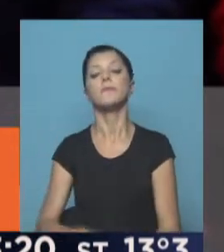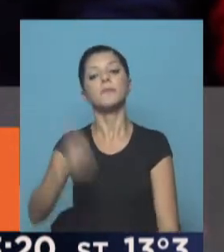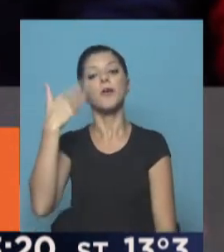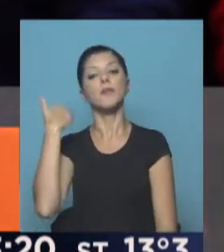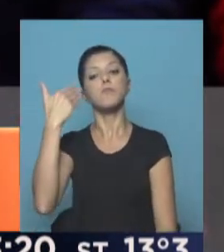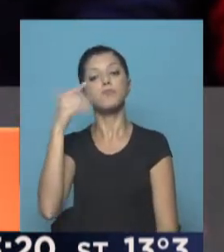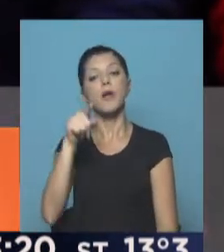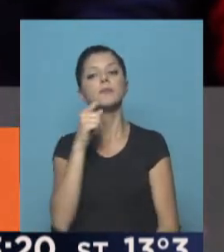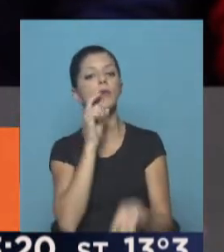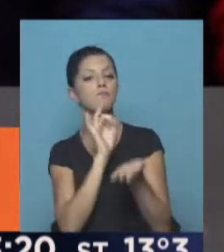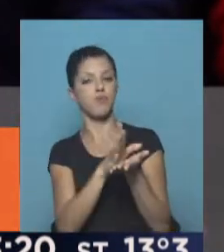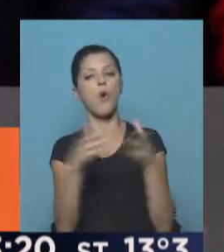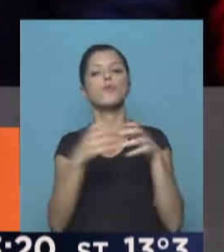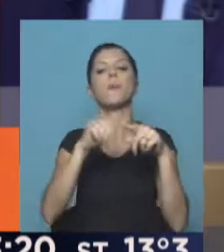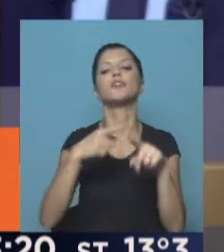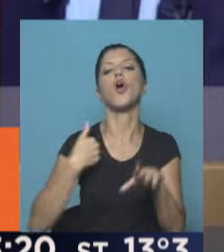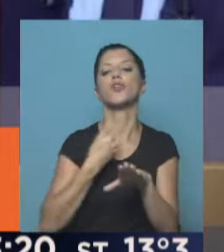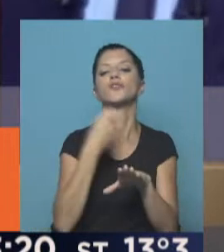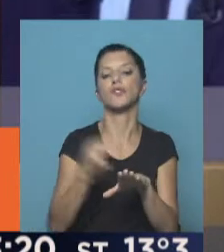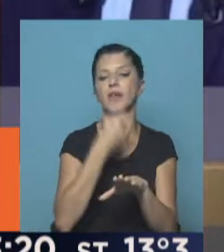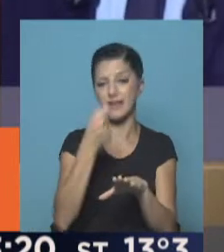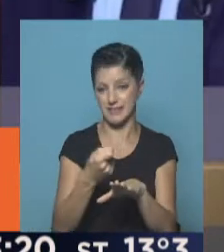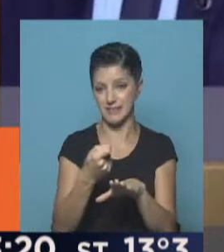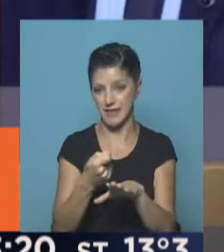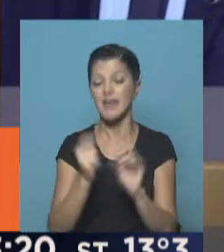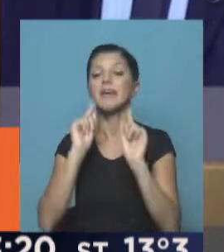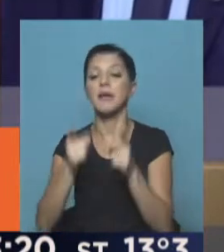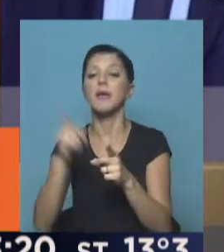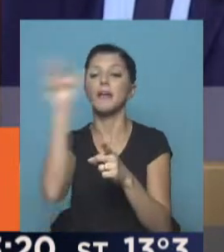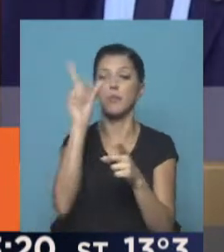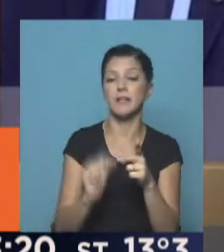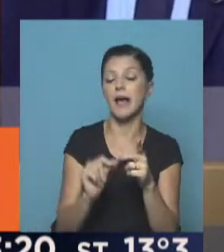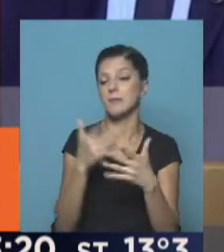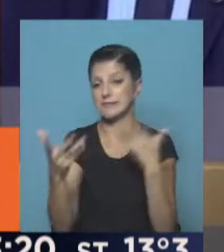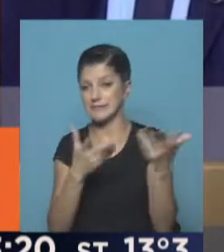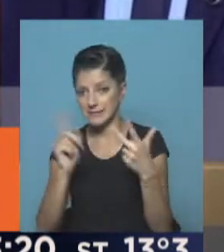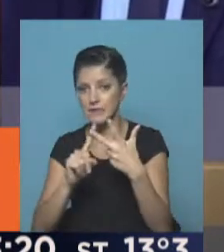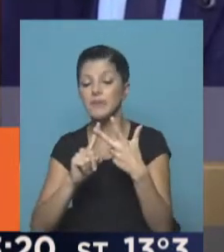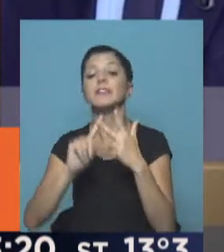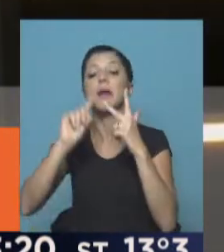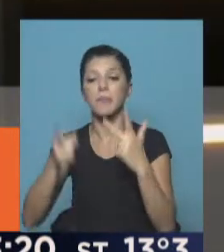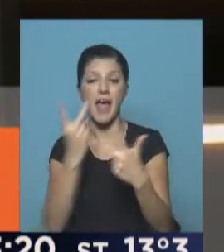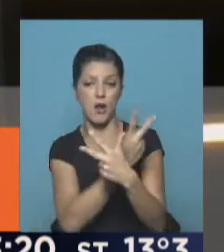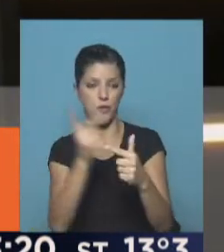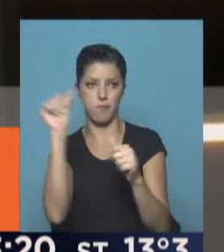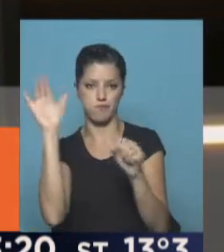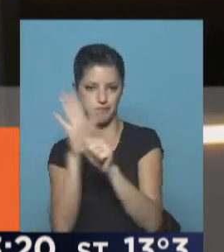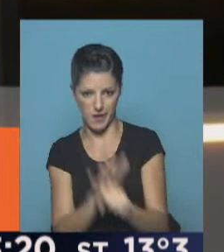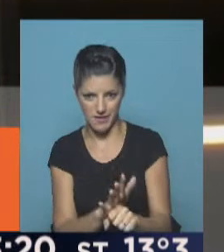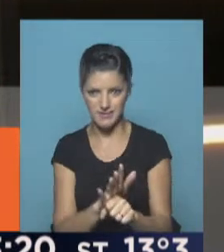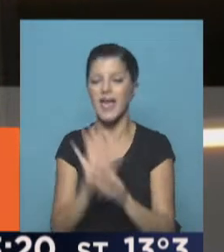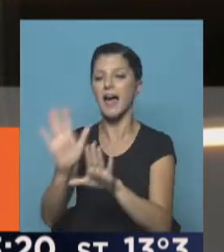al desprestigiado Partido Socialista y vuelto inofensivos a los republicanos, además de canibalizar a ambos,